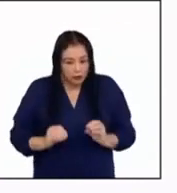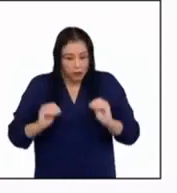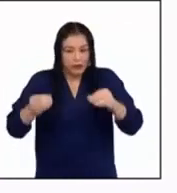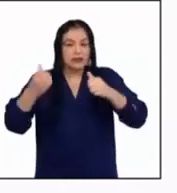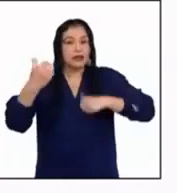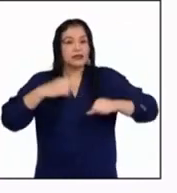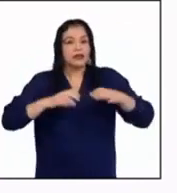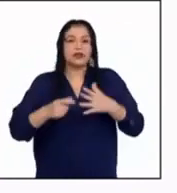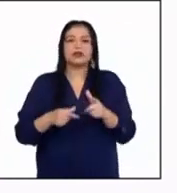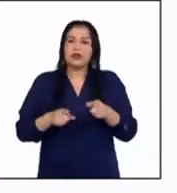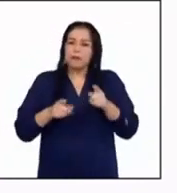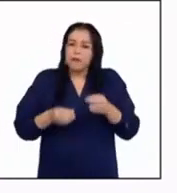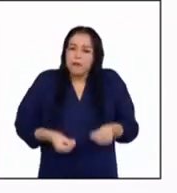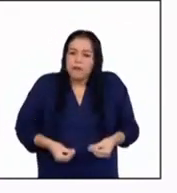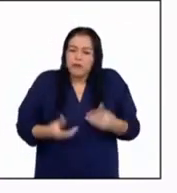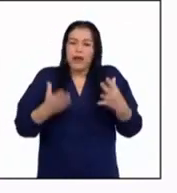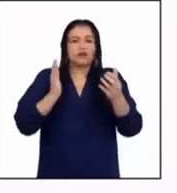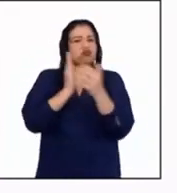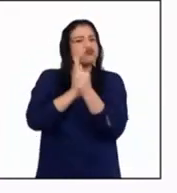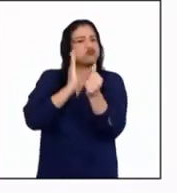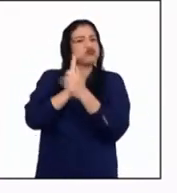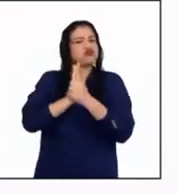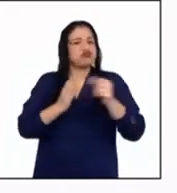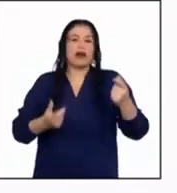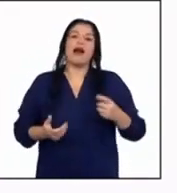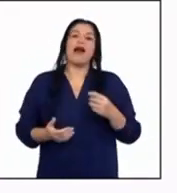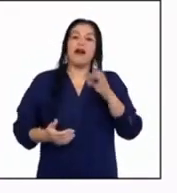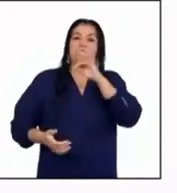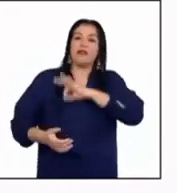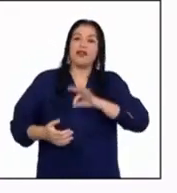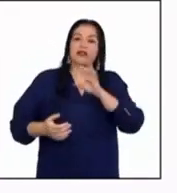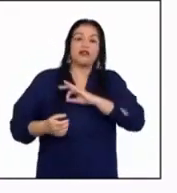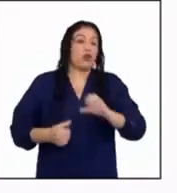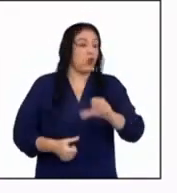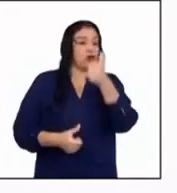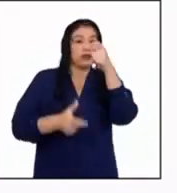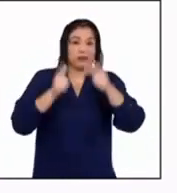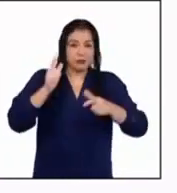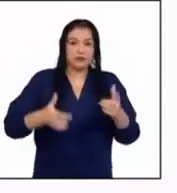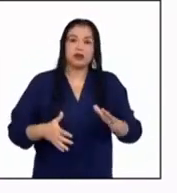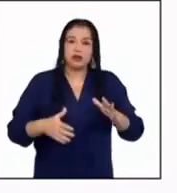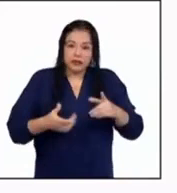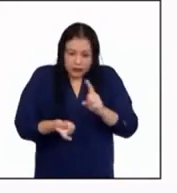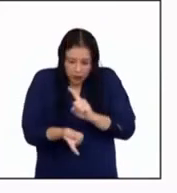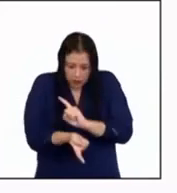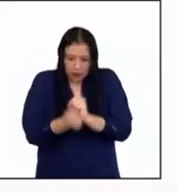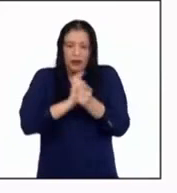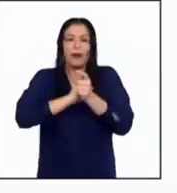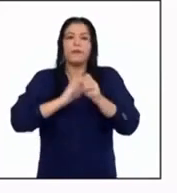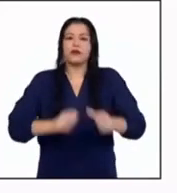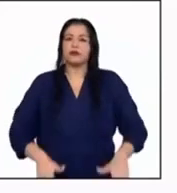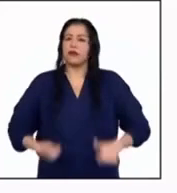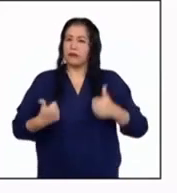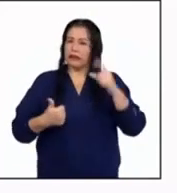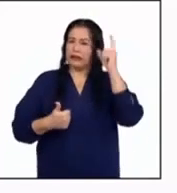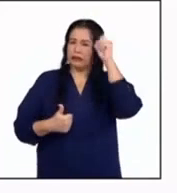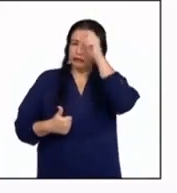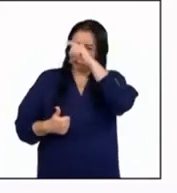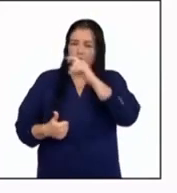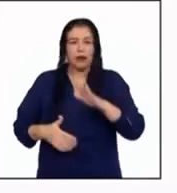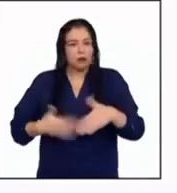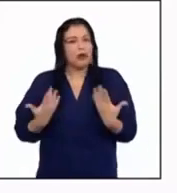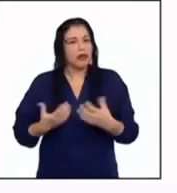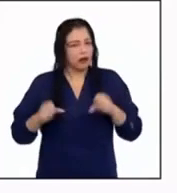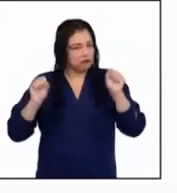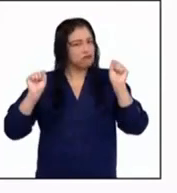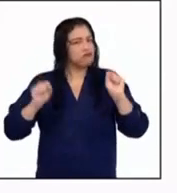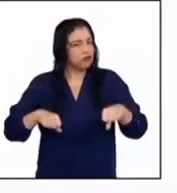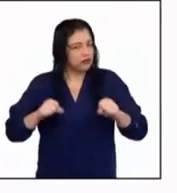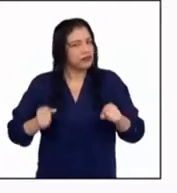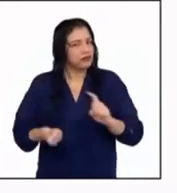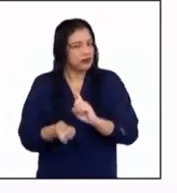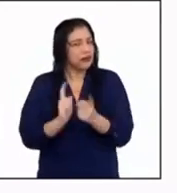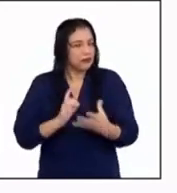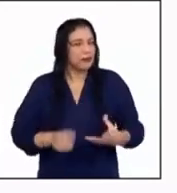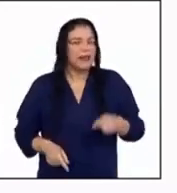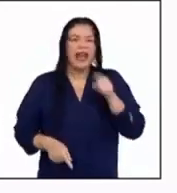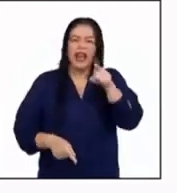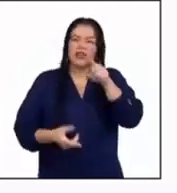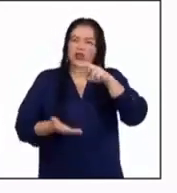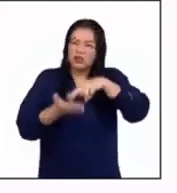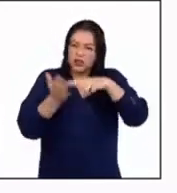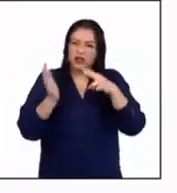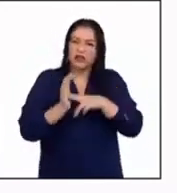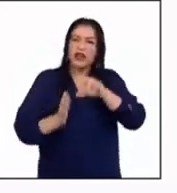sus capacidades en favor de los otros, el cambio de esta realidad adversa sea posible. Eso es